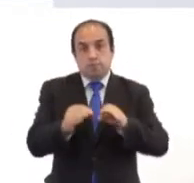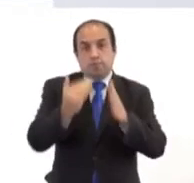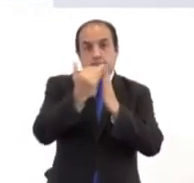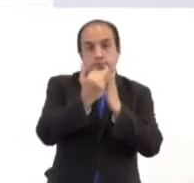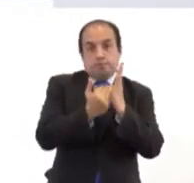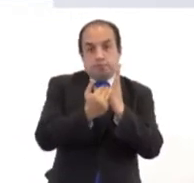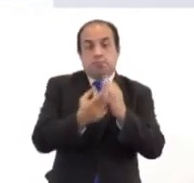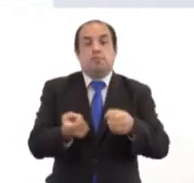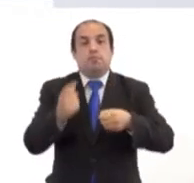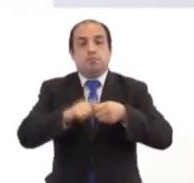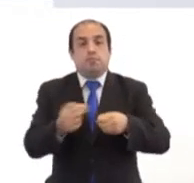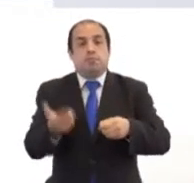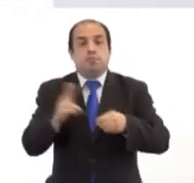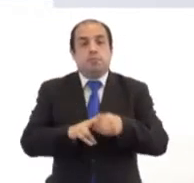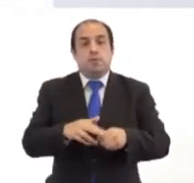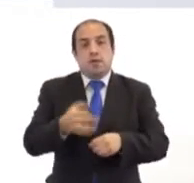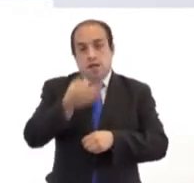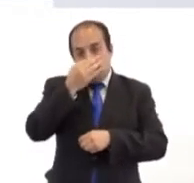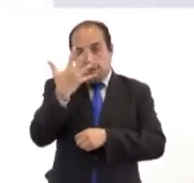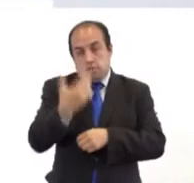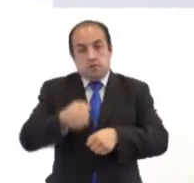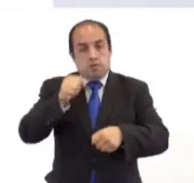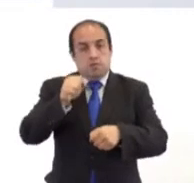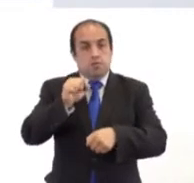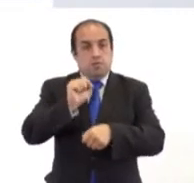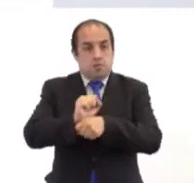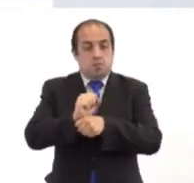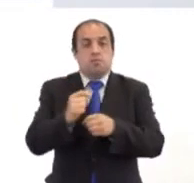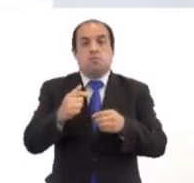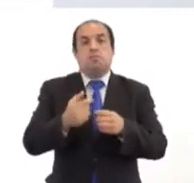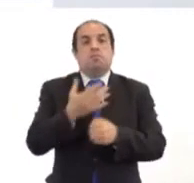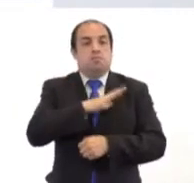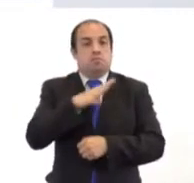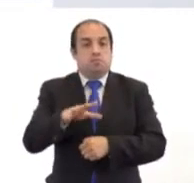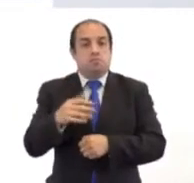que ya hilan 5 semanas en general de reducción de ingresos. Siguiente.